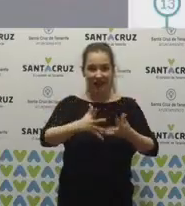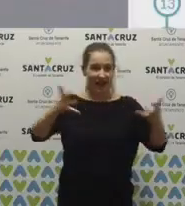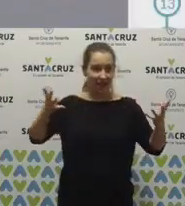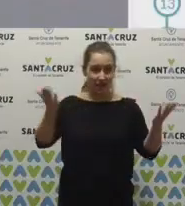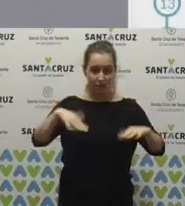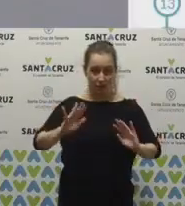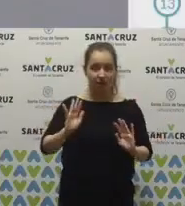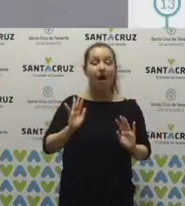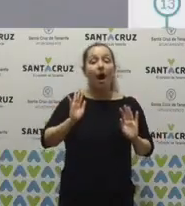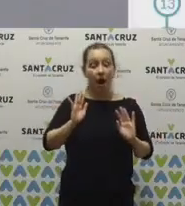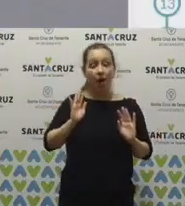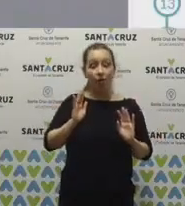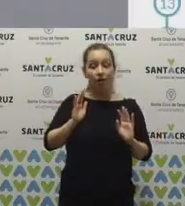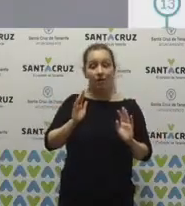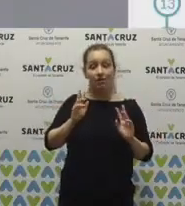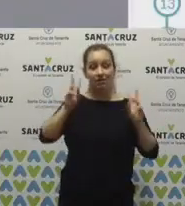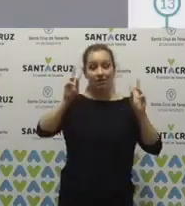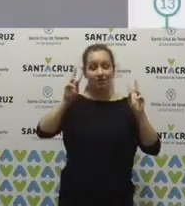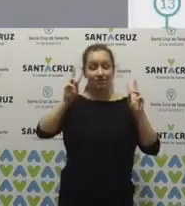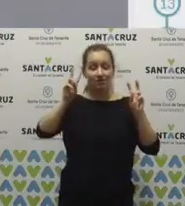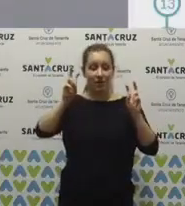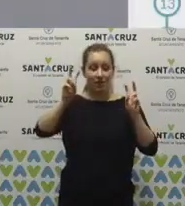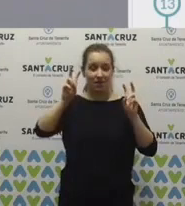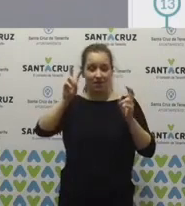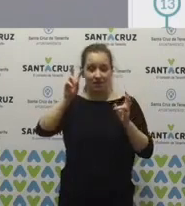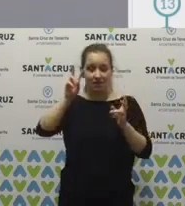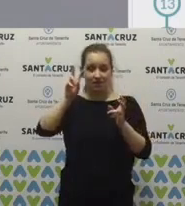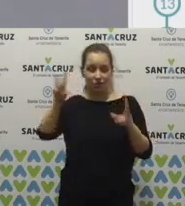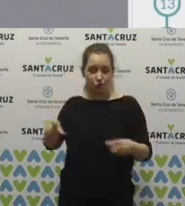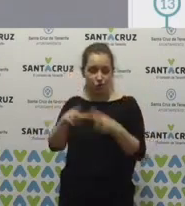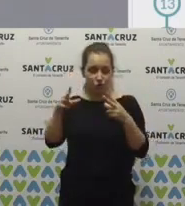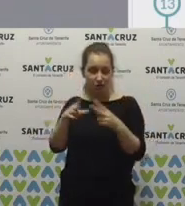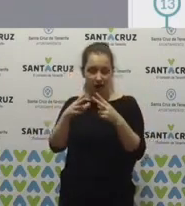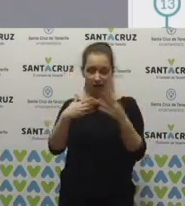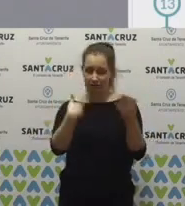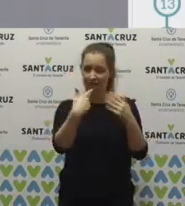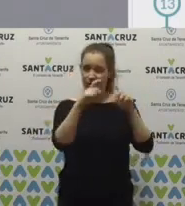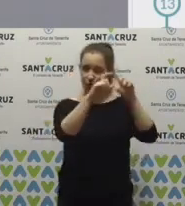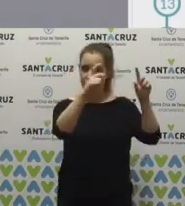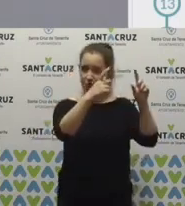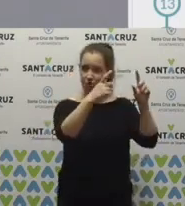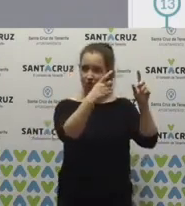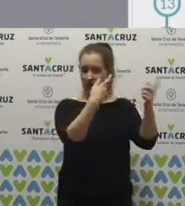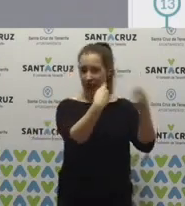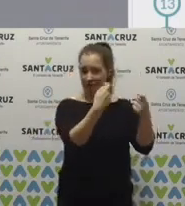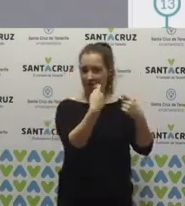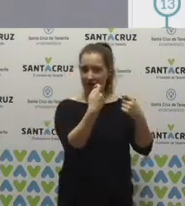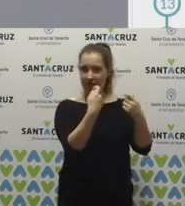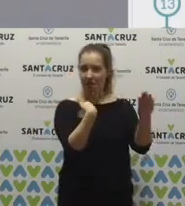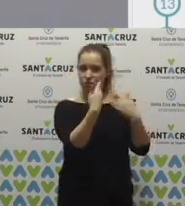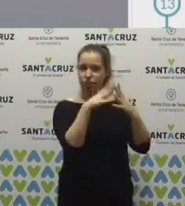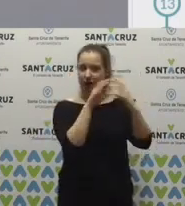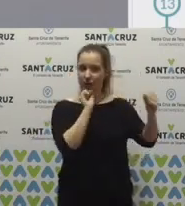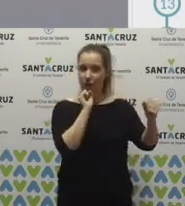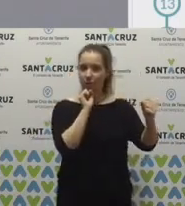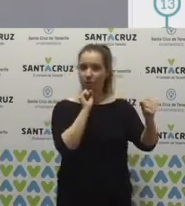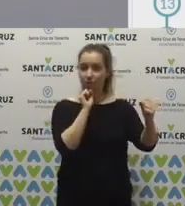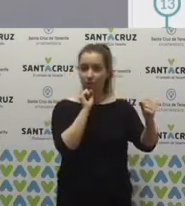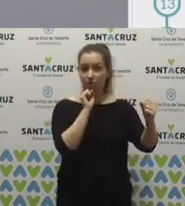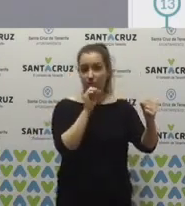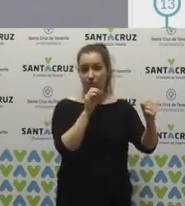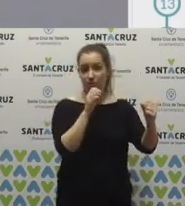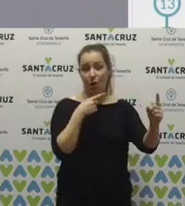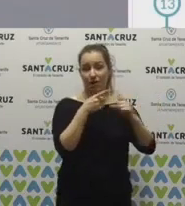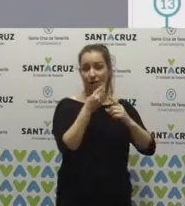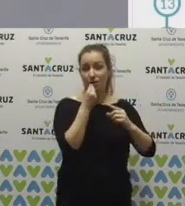llega a un acuerdo con una empresa para lo que es la distribución a través de la tarjeta de alimentos pero esa empresa no está dentro del propio